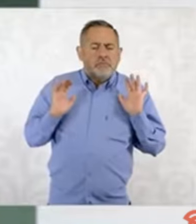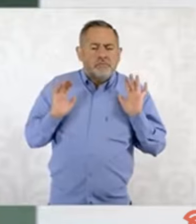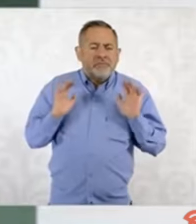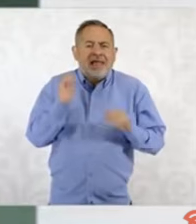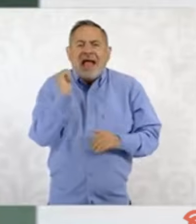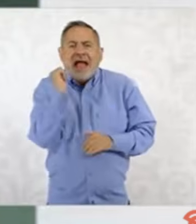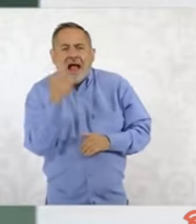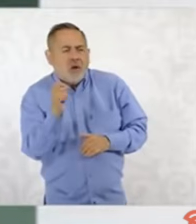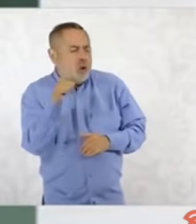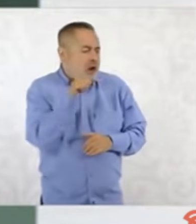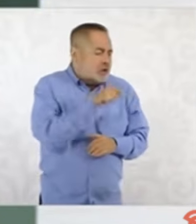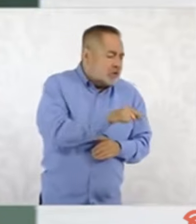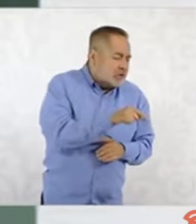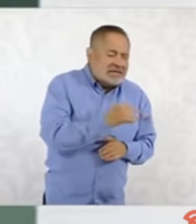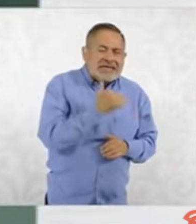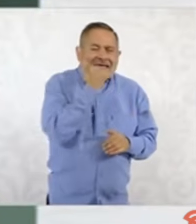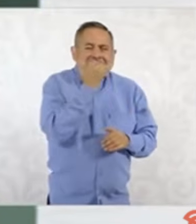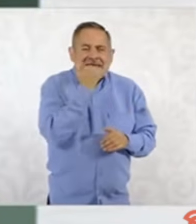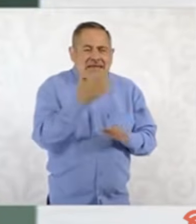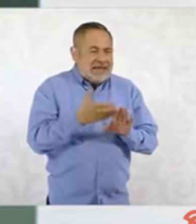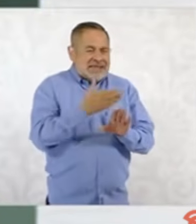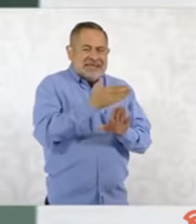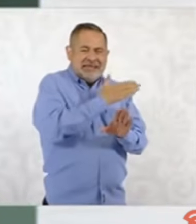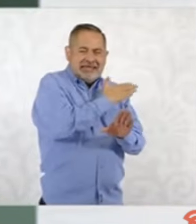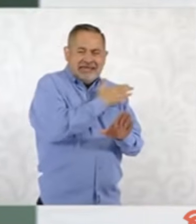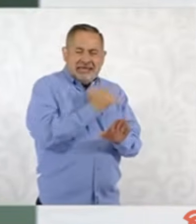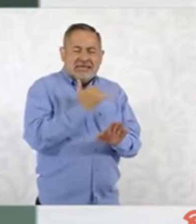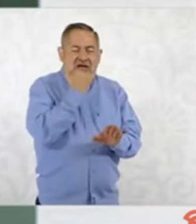cualquier posibilidad de caer en los vicios que había en el pasado,